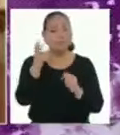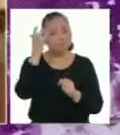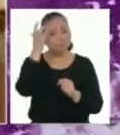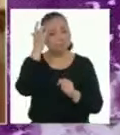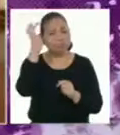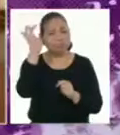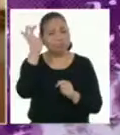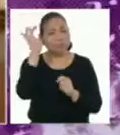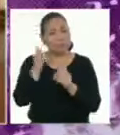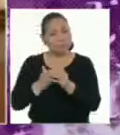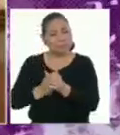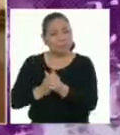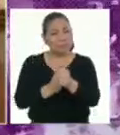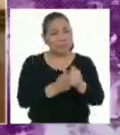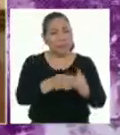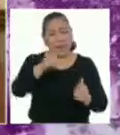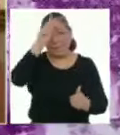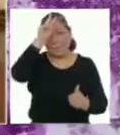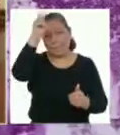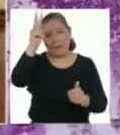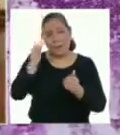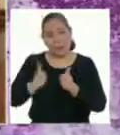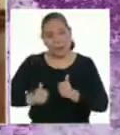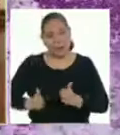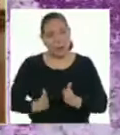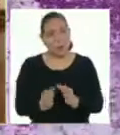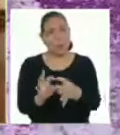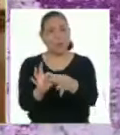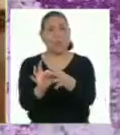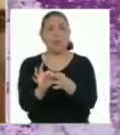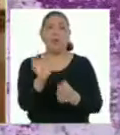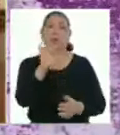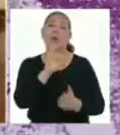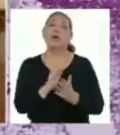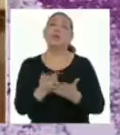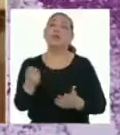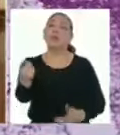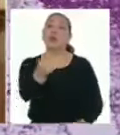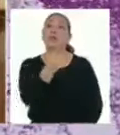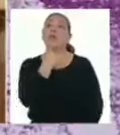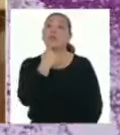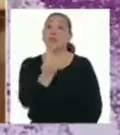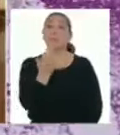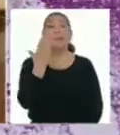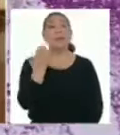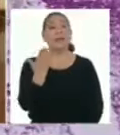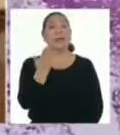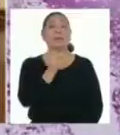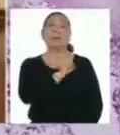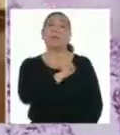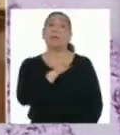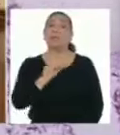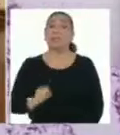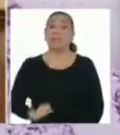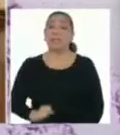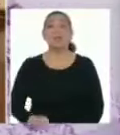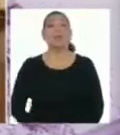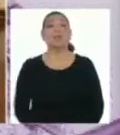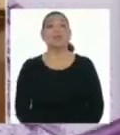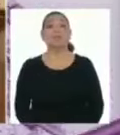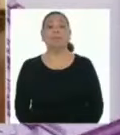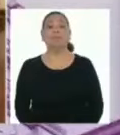sabiduría para guiar a nuestra patria por el camino de la unidad. Roguemos al Señor. Te lo pedimos,